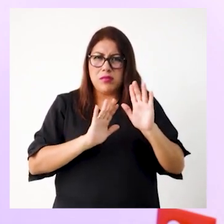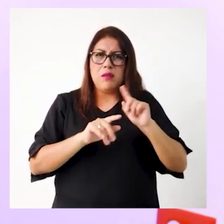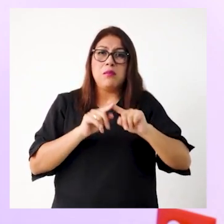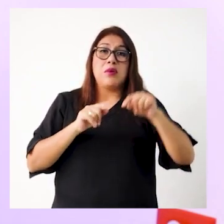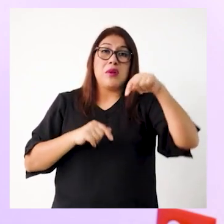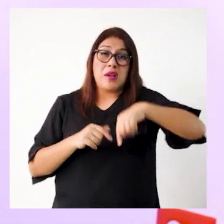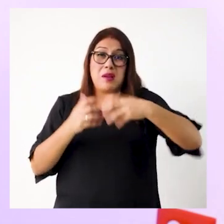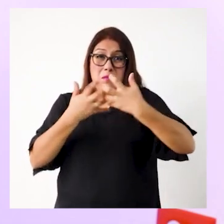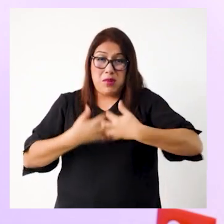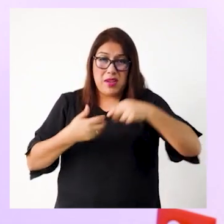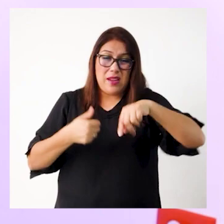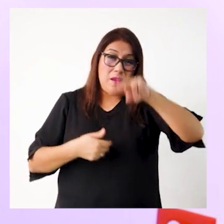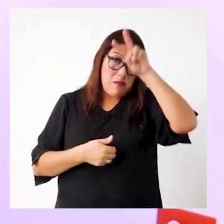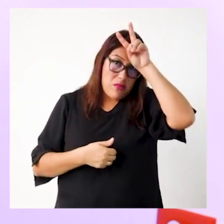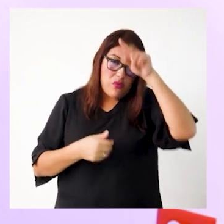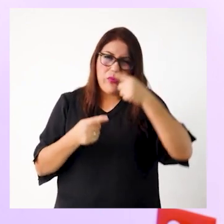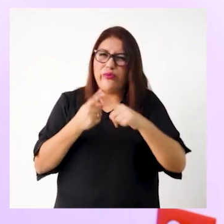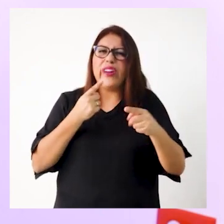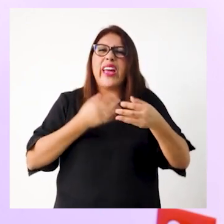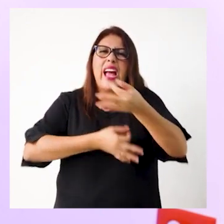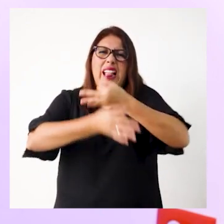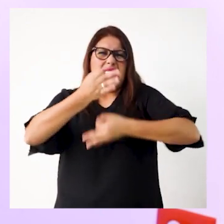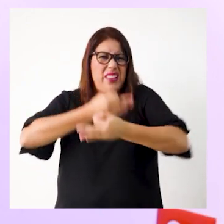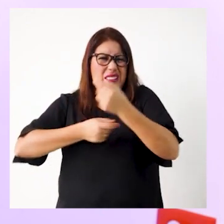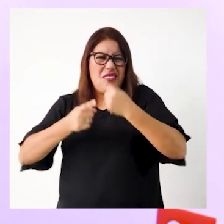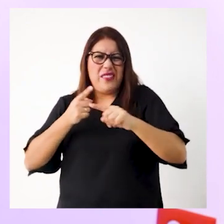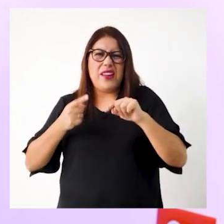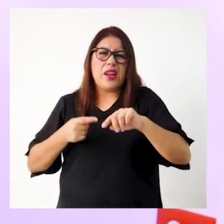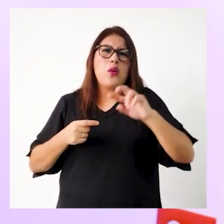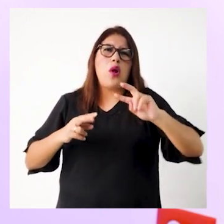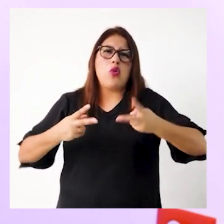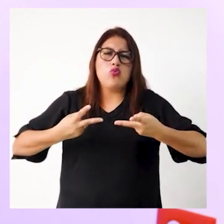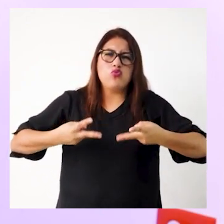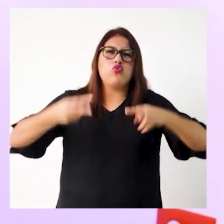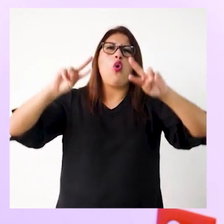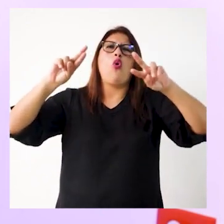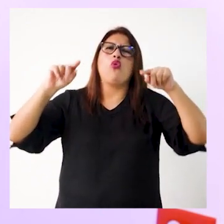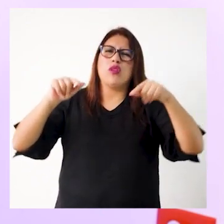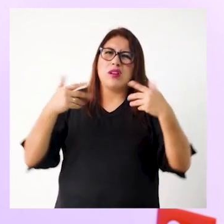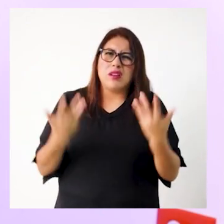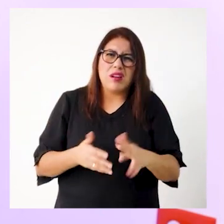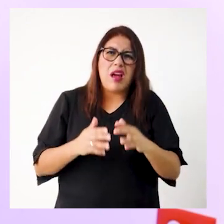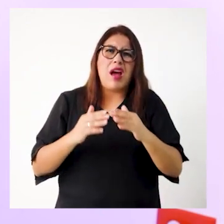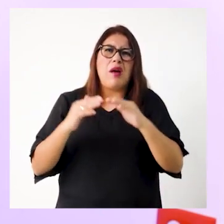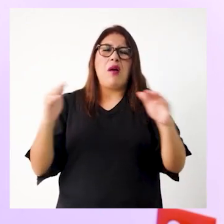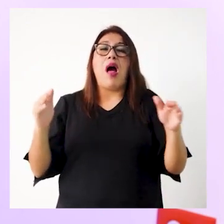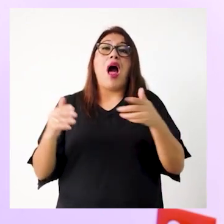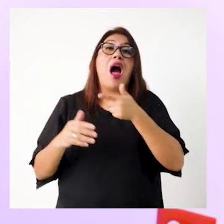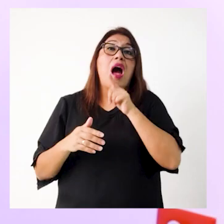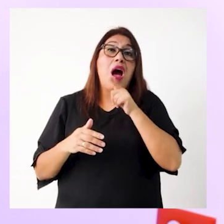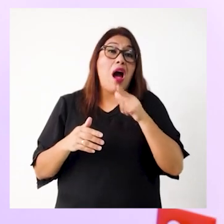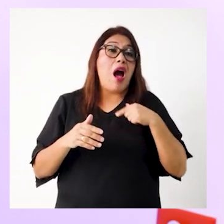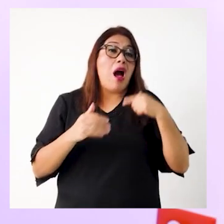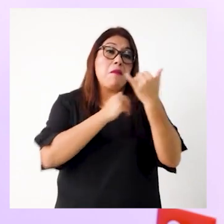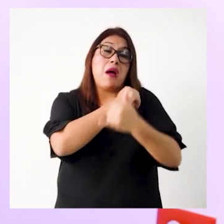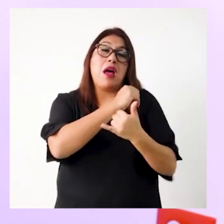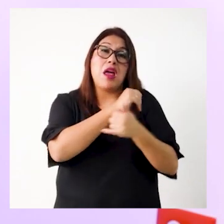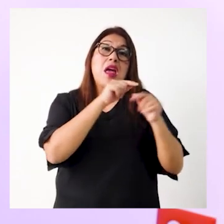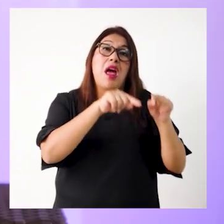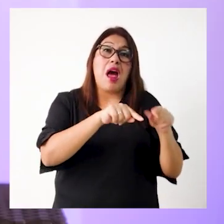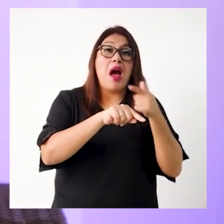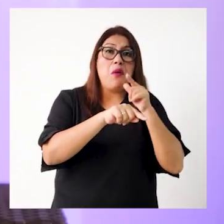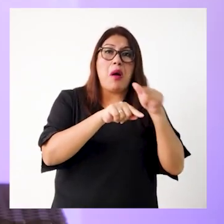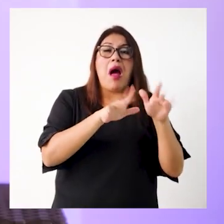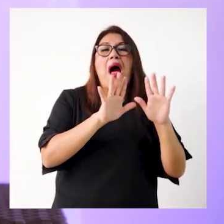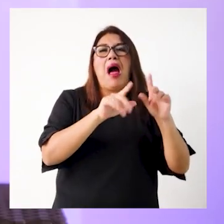empresa en Perú actúa en sentido contrario, es decir, el doble estándar de las empresas. En mi país de origen hago A, pero cuando voy a otro